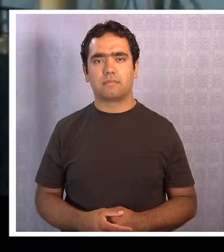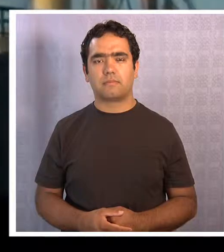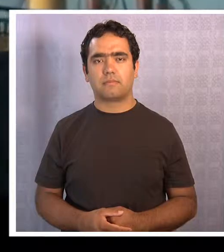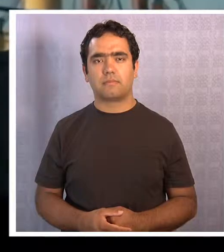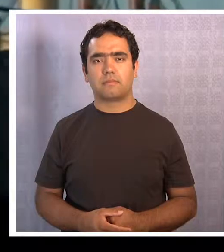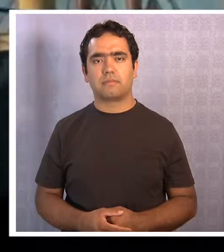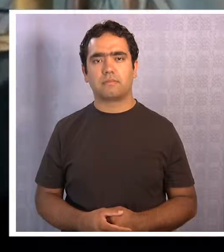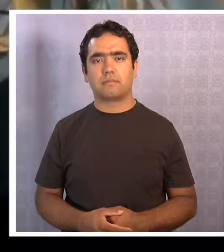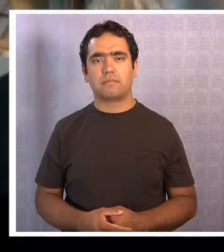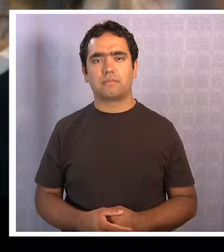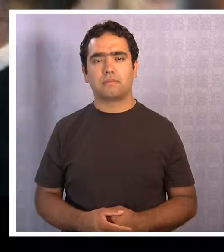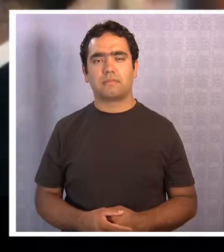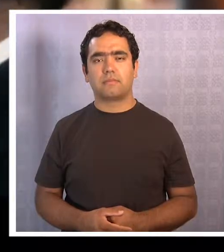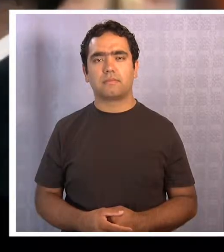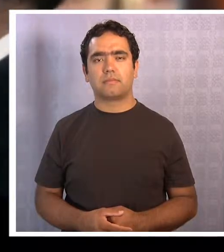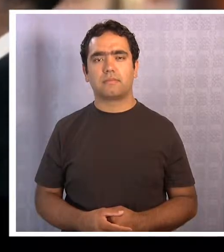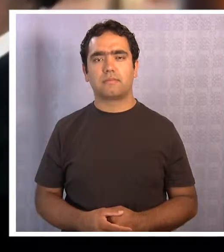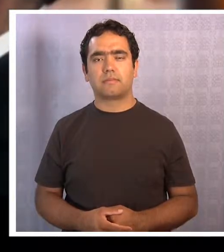Música